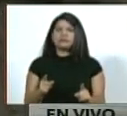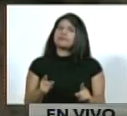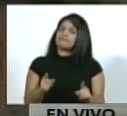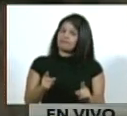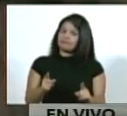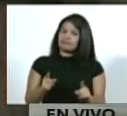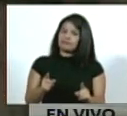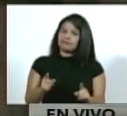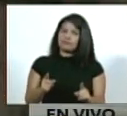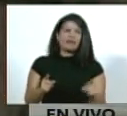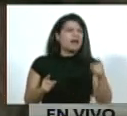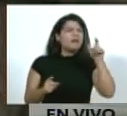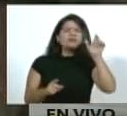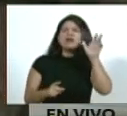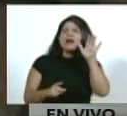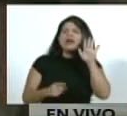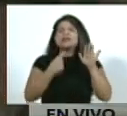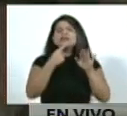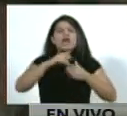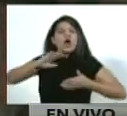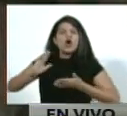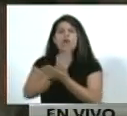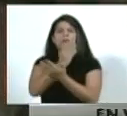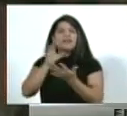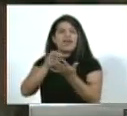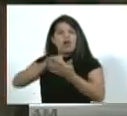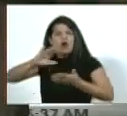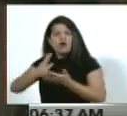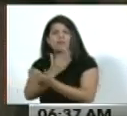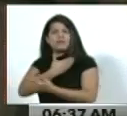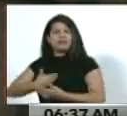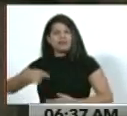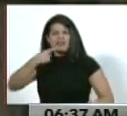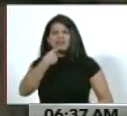Se habla de golpe de Estado aquí en Venezuela,